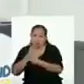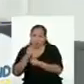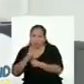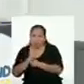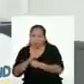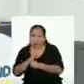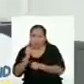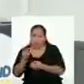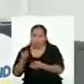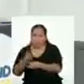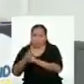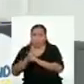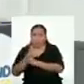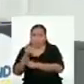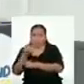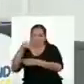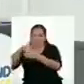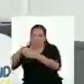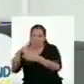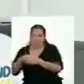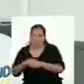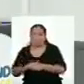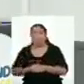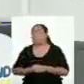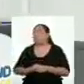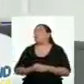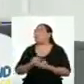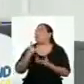¡Ay! ¿Entonces qué hago?